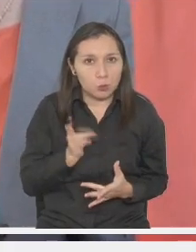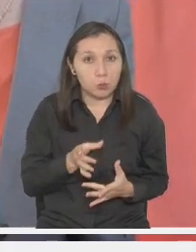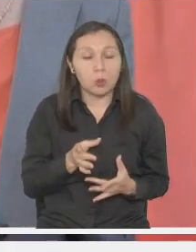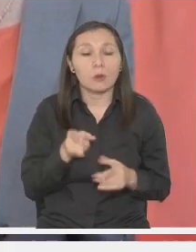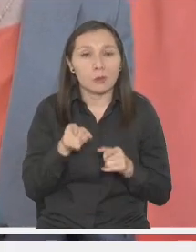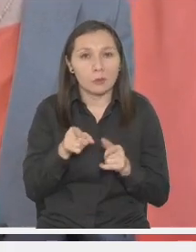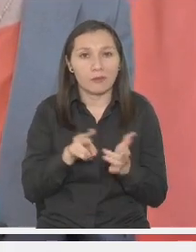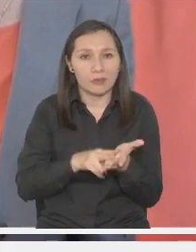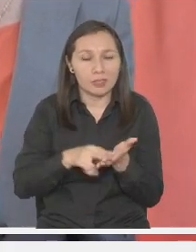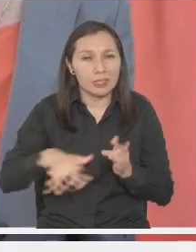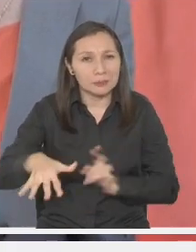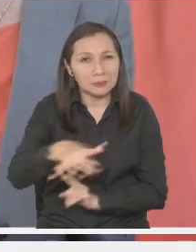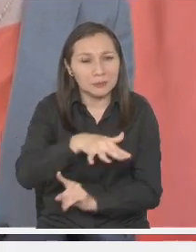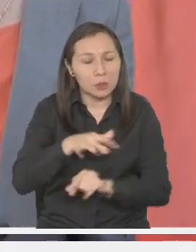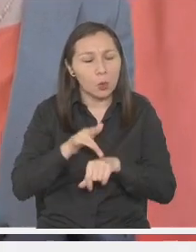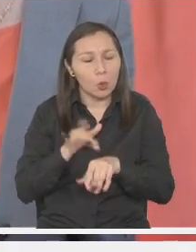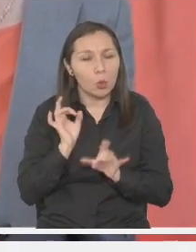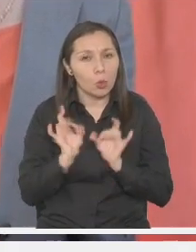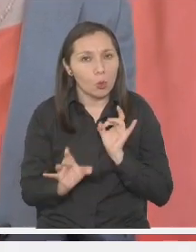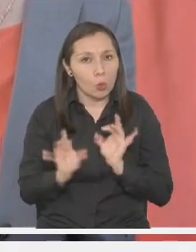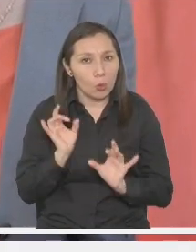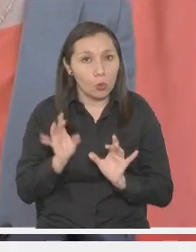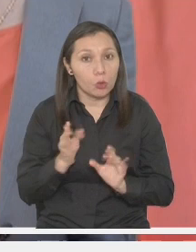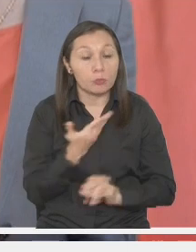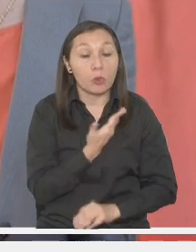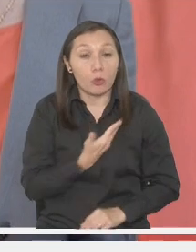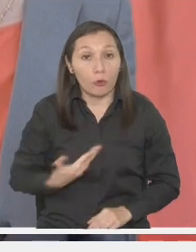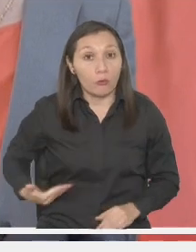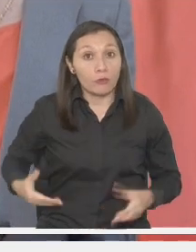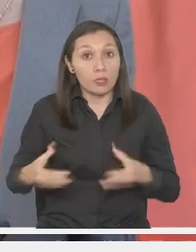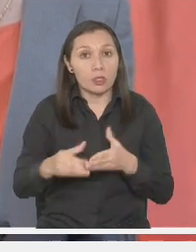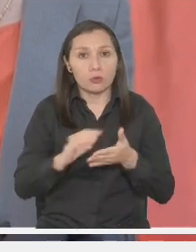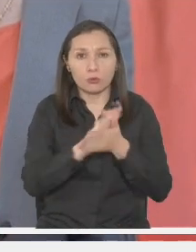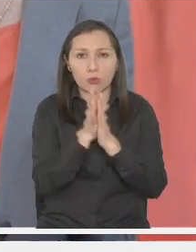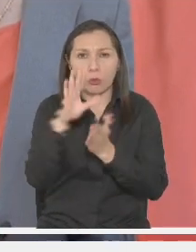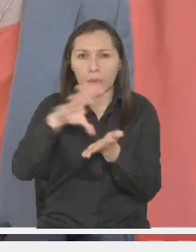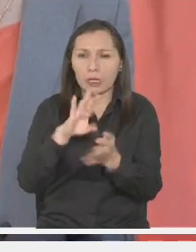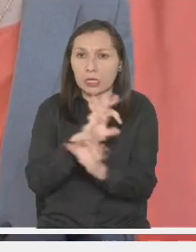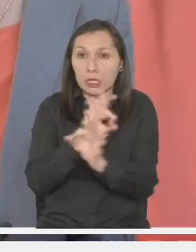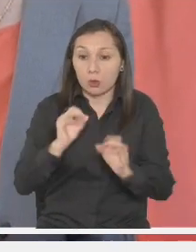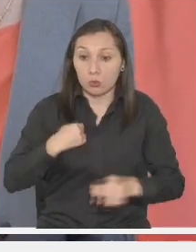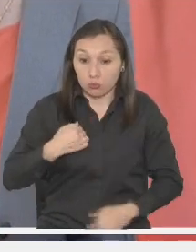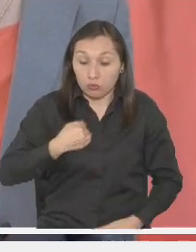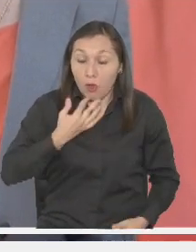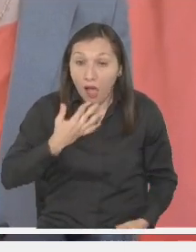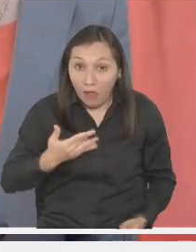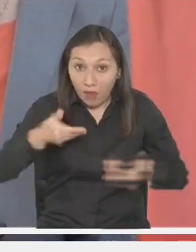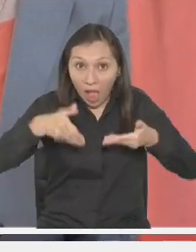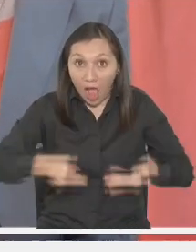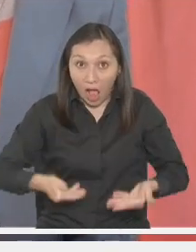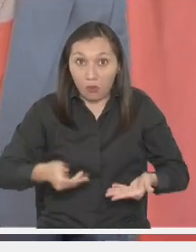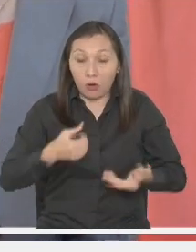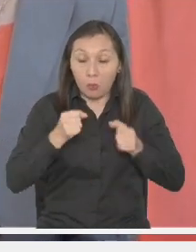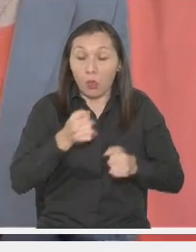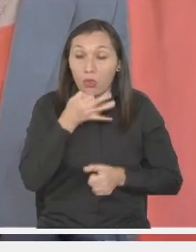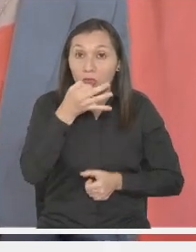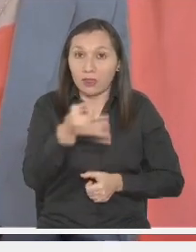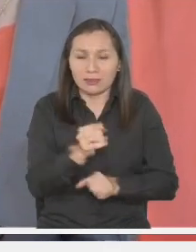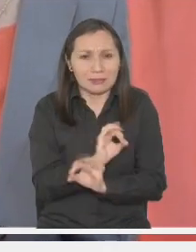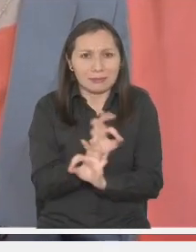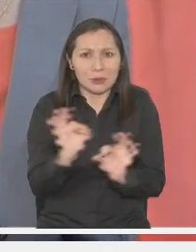Son sin duda circunstancias dolorosas para el gobierno y para todo el país, y ninguna palabra que yo pueda decir ahora va